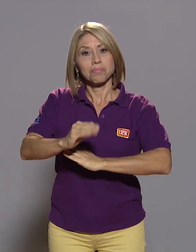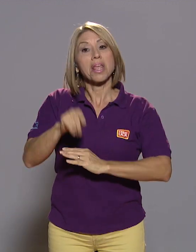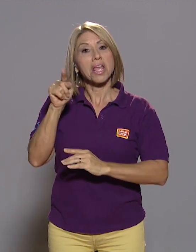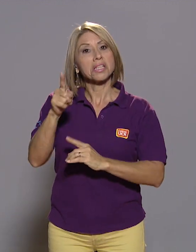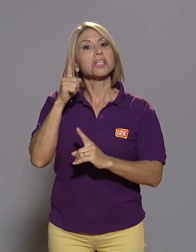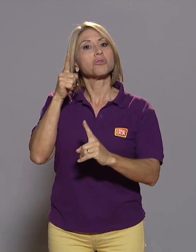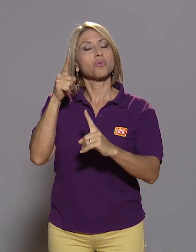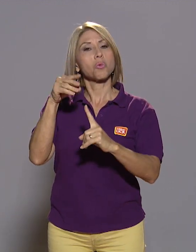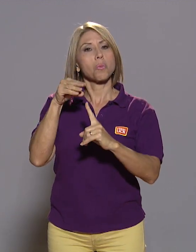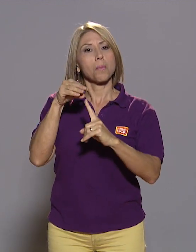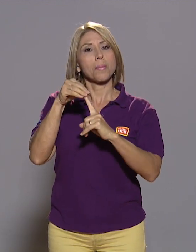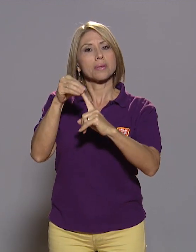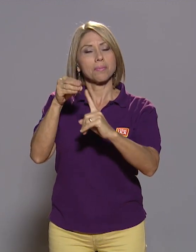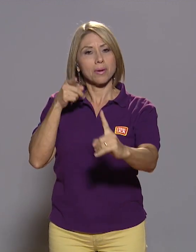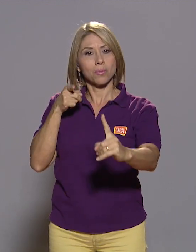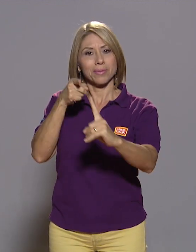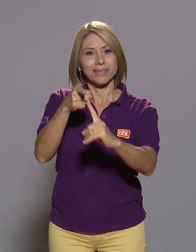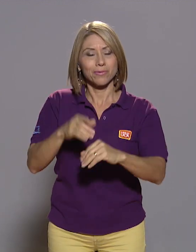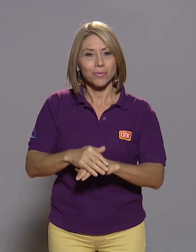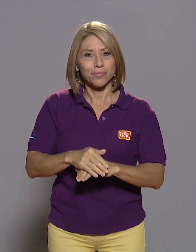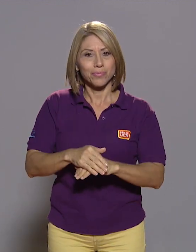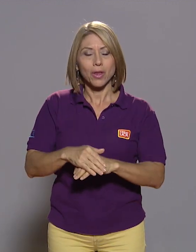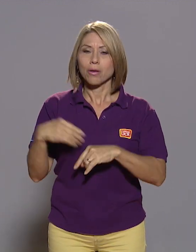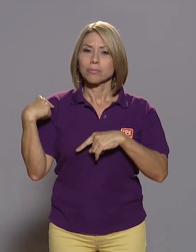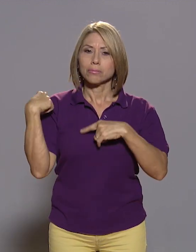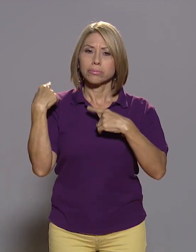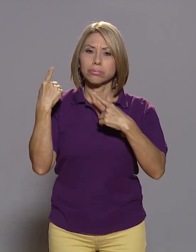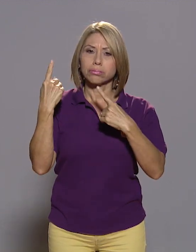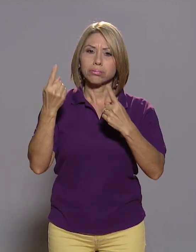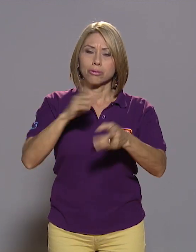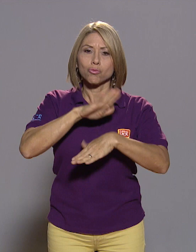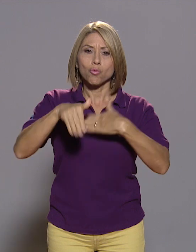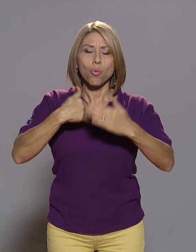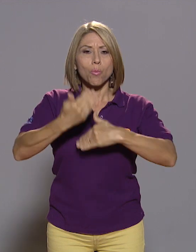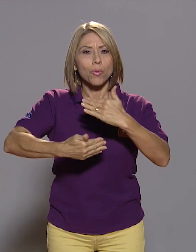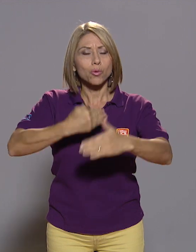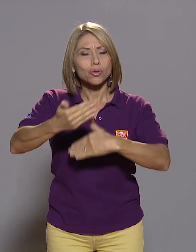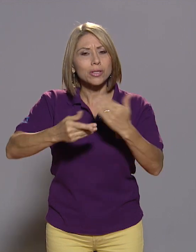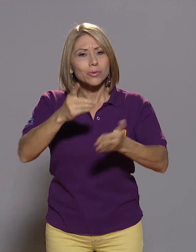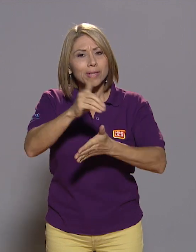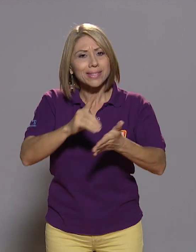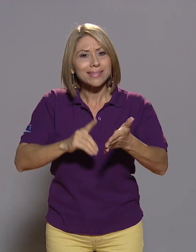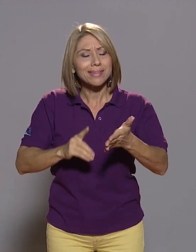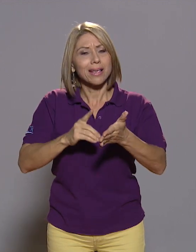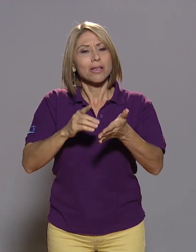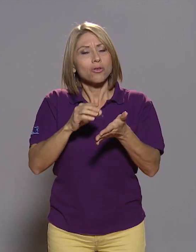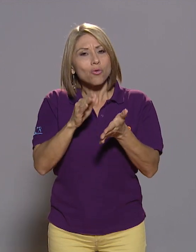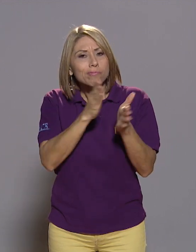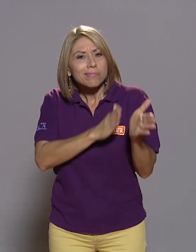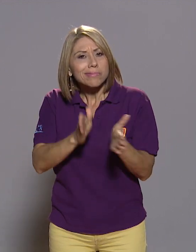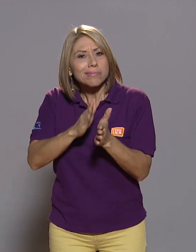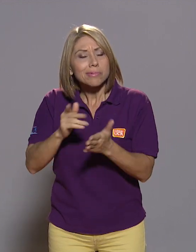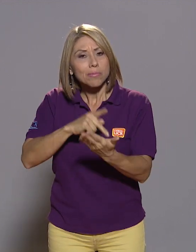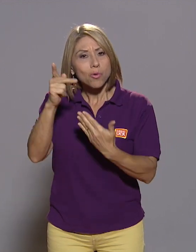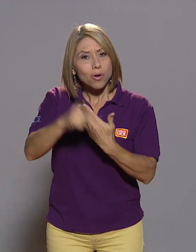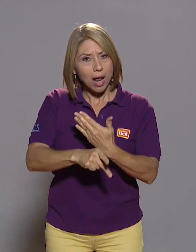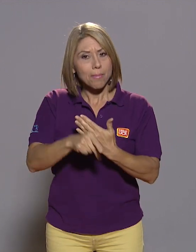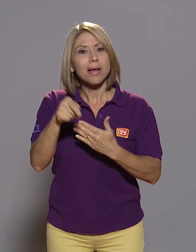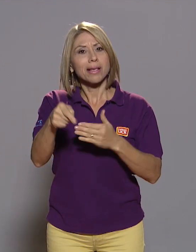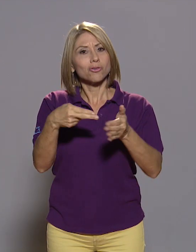objetivos principales que en consenso, ¿verdad?, durante todo el proceso de diseño del programa logramos